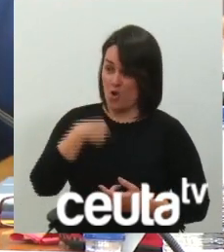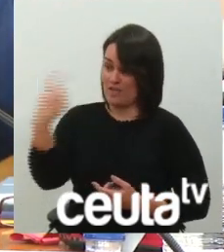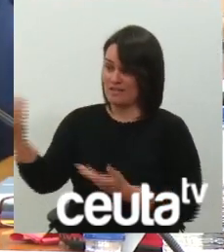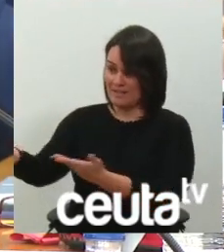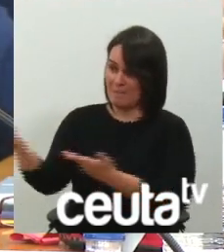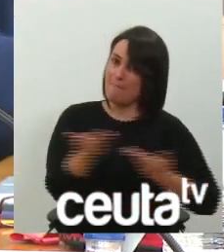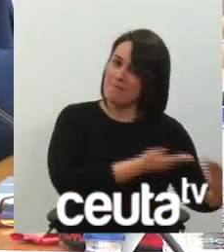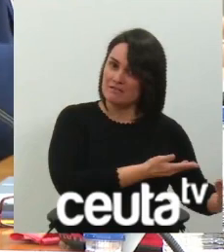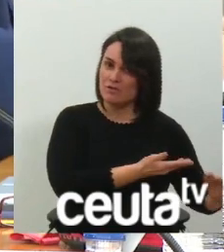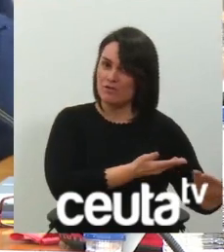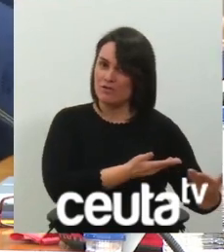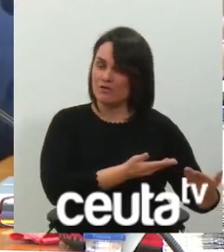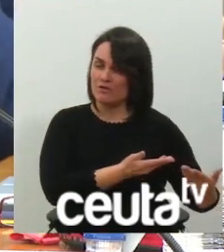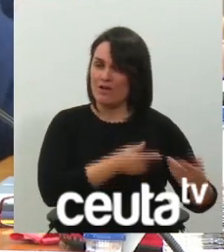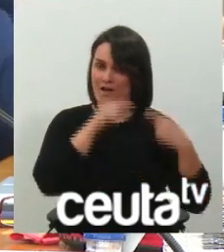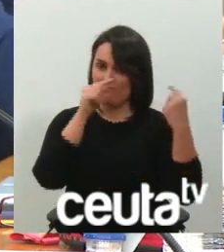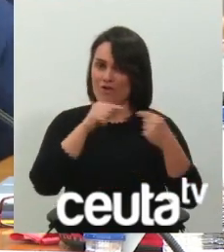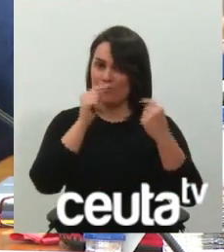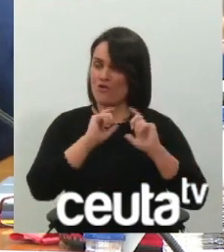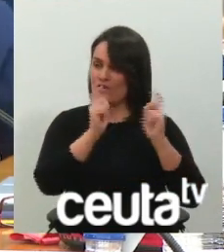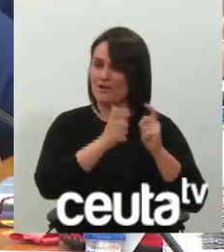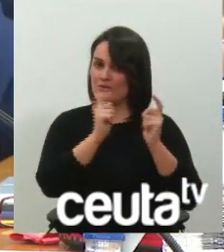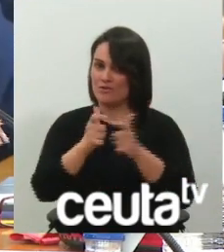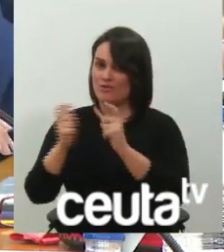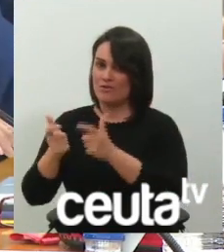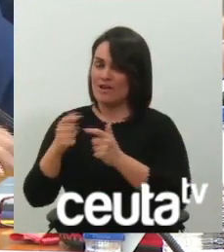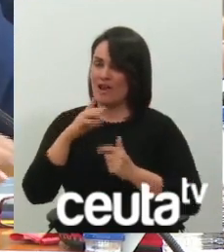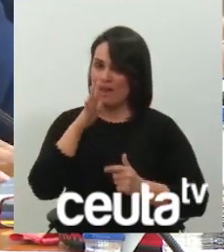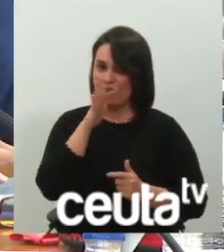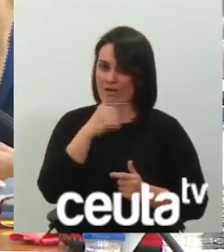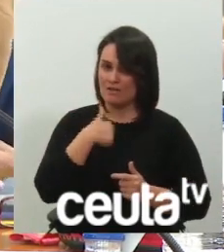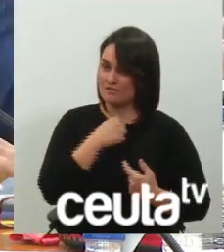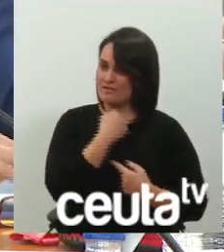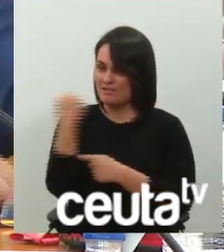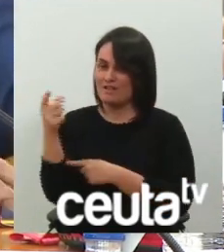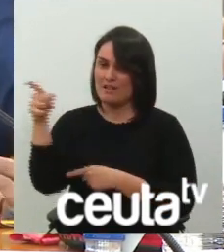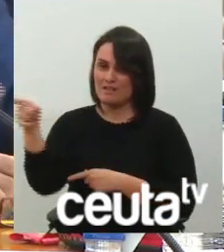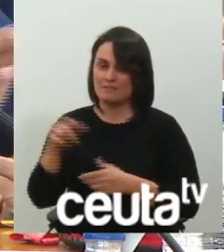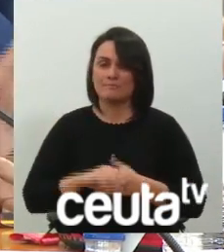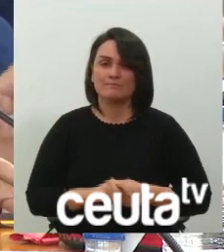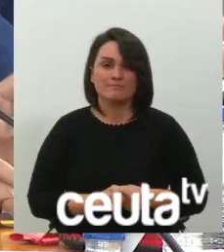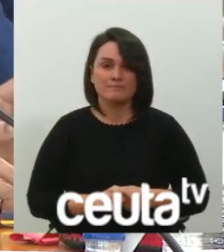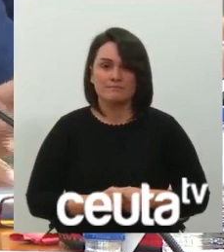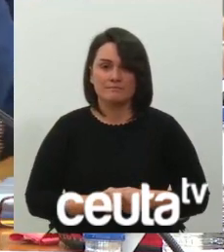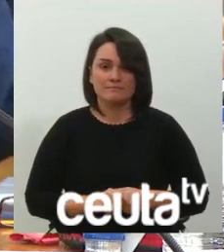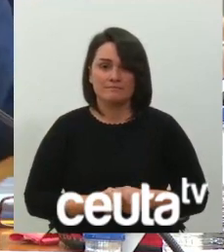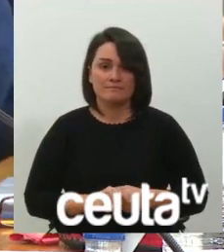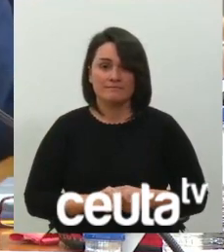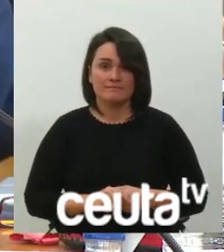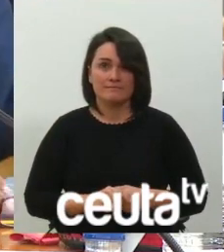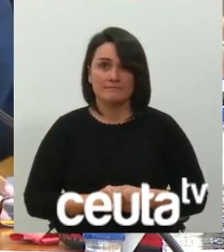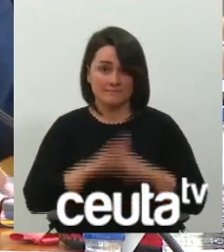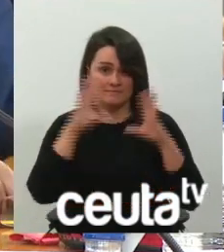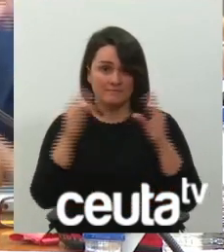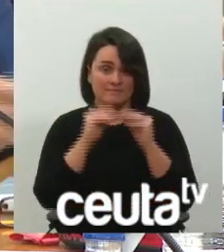a esos foros en los que se hablan mucho se meten en los bolsillos dinero público de uno u